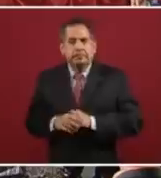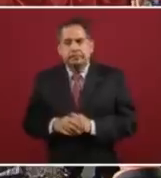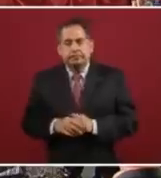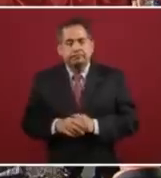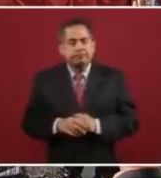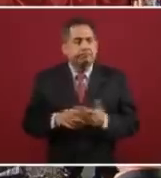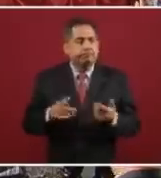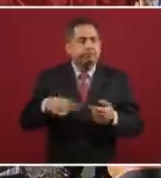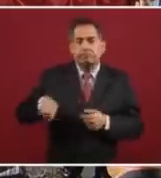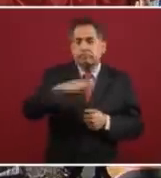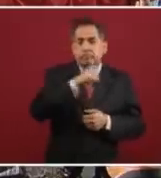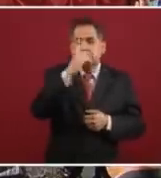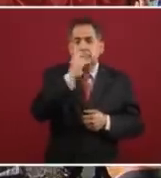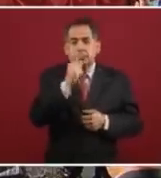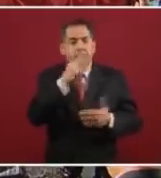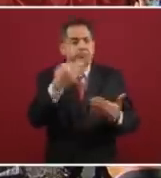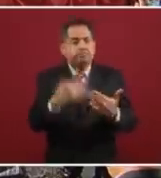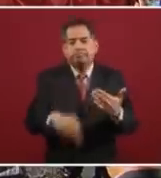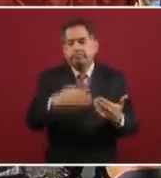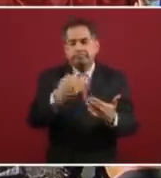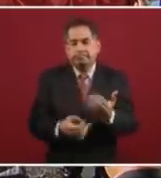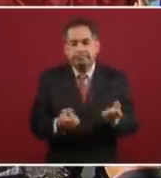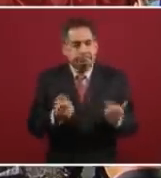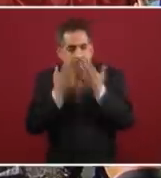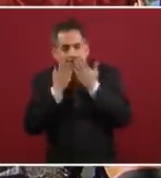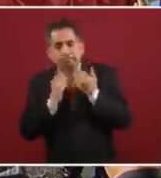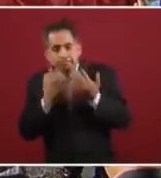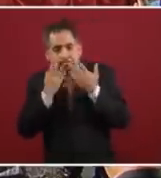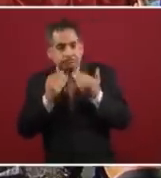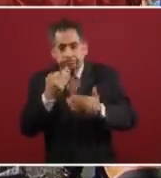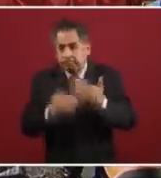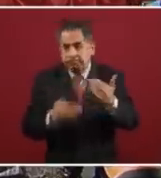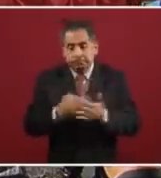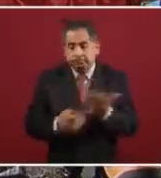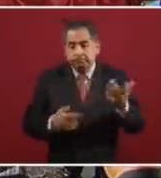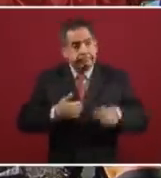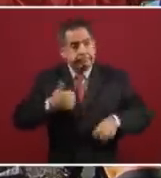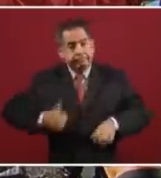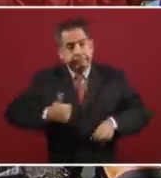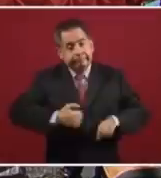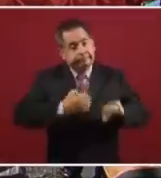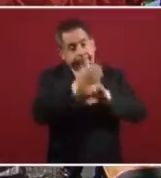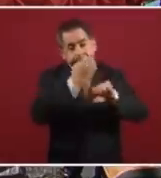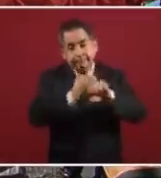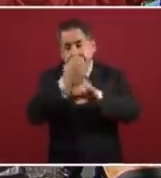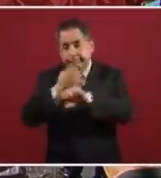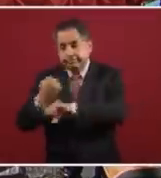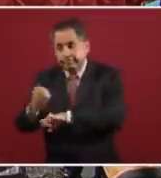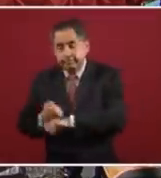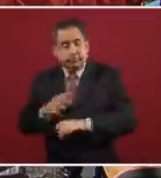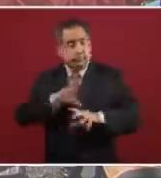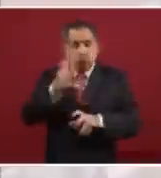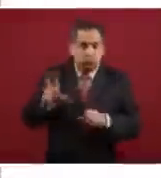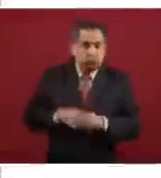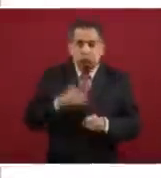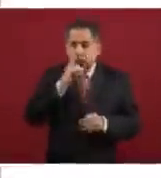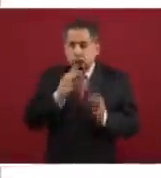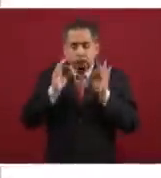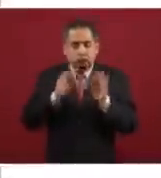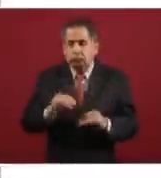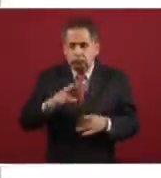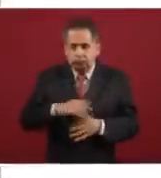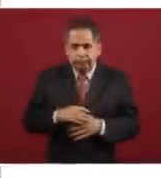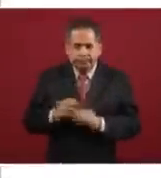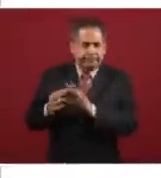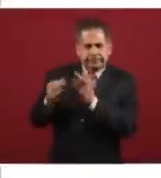déficit de policías aquí en la columna de la derecha que tiene cada uno de los estados. No me voy a detener en ello, pero para